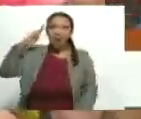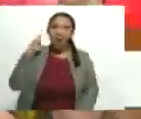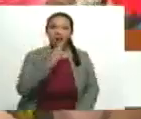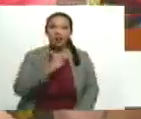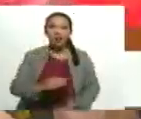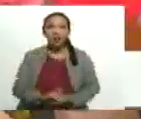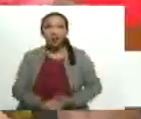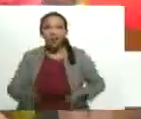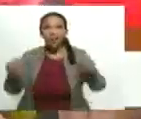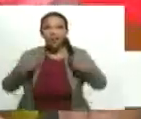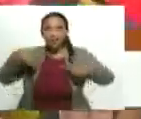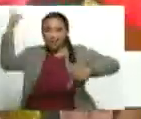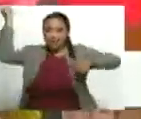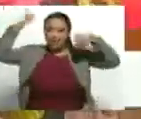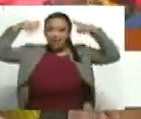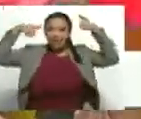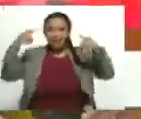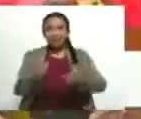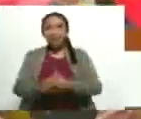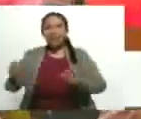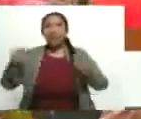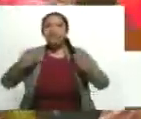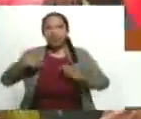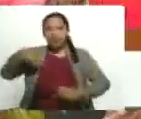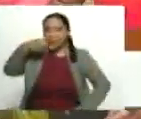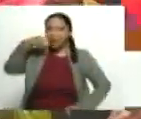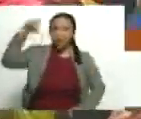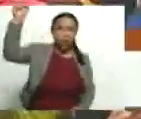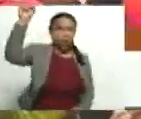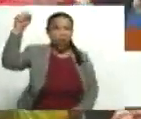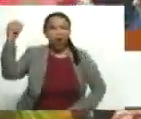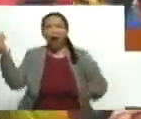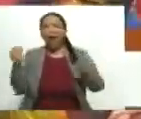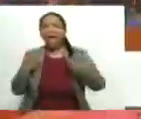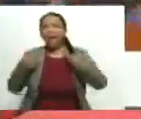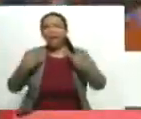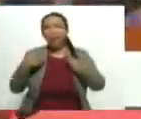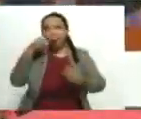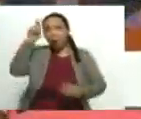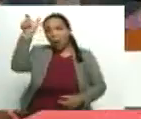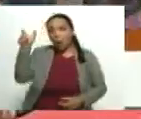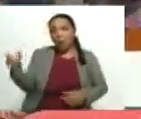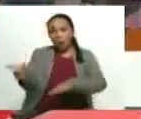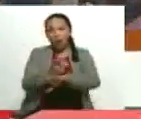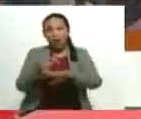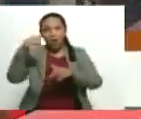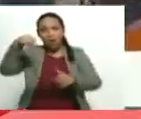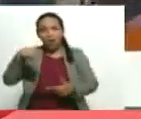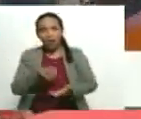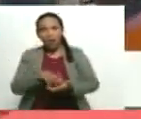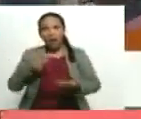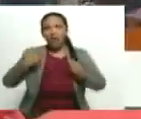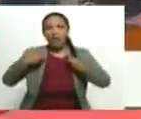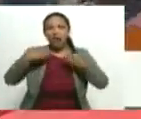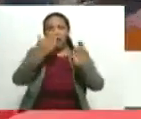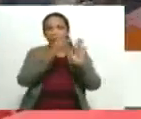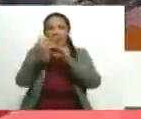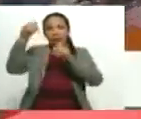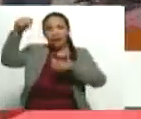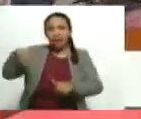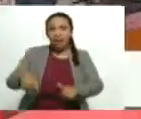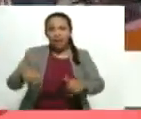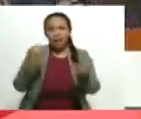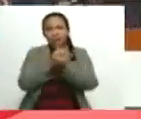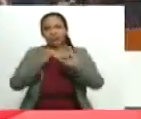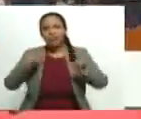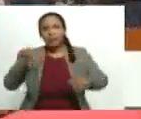Bolívar! ¡Que viva Chávez! ¡Que viva Maduro! ¡Que viva Marcano! ¡Que viva Upata! ¡Independencia